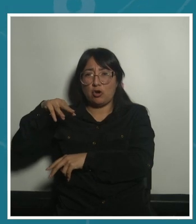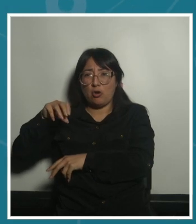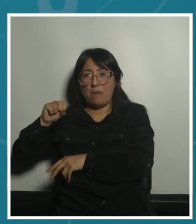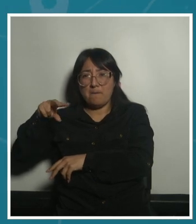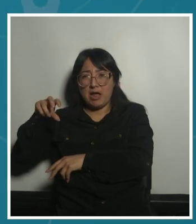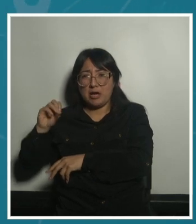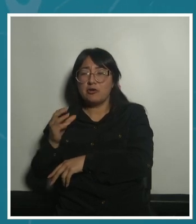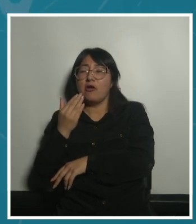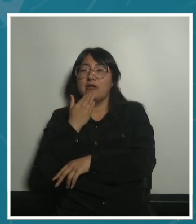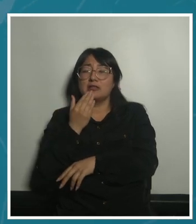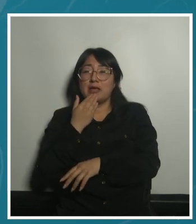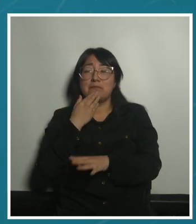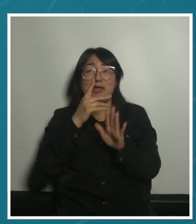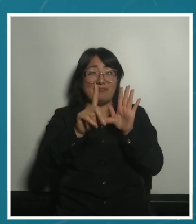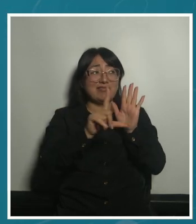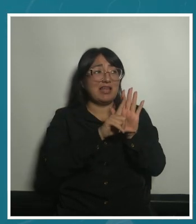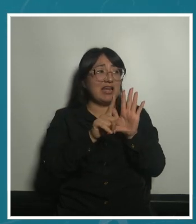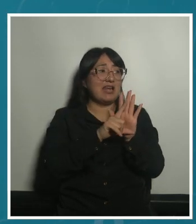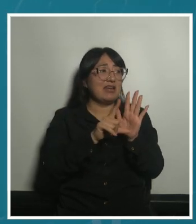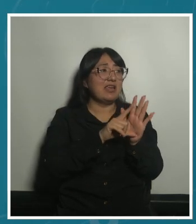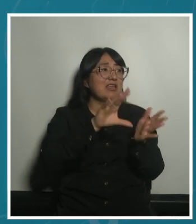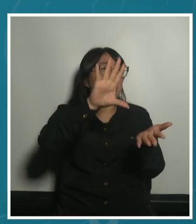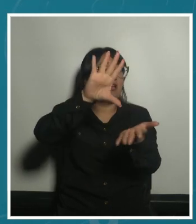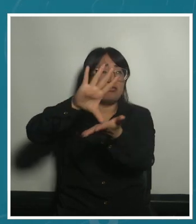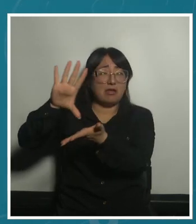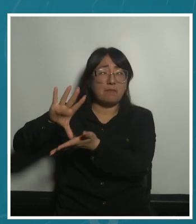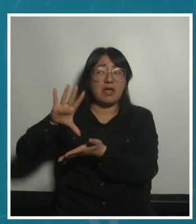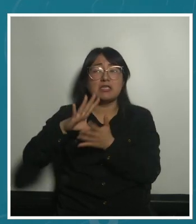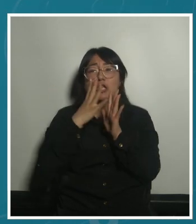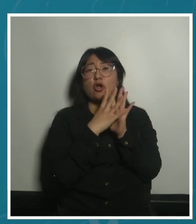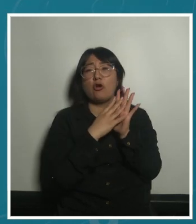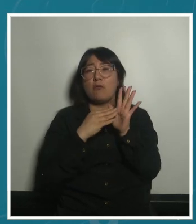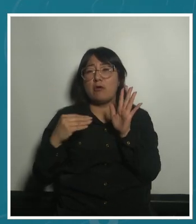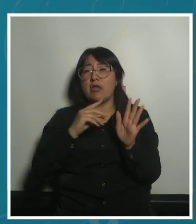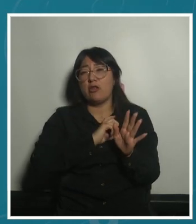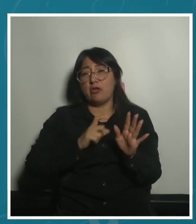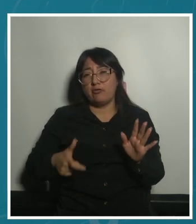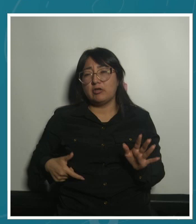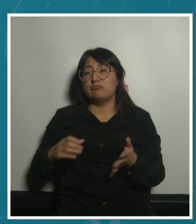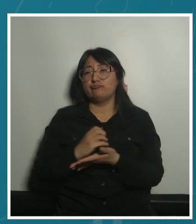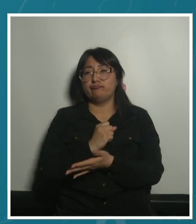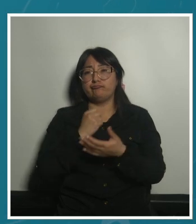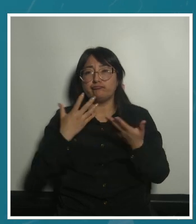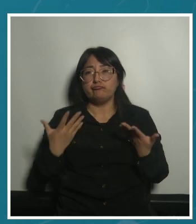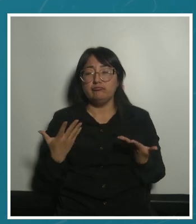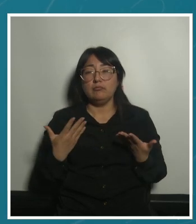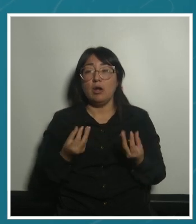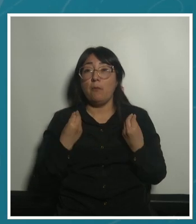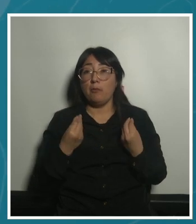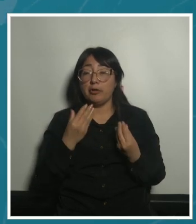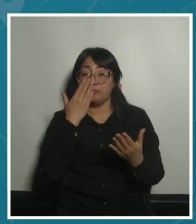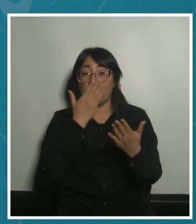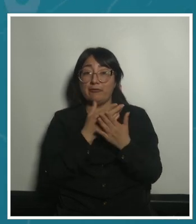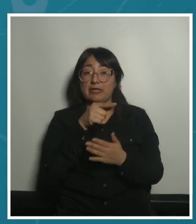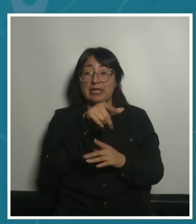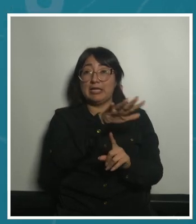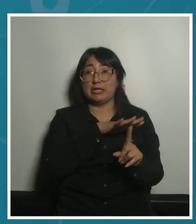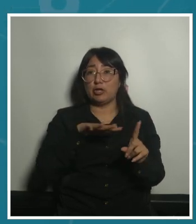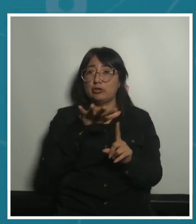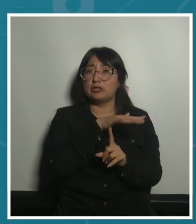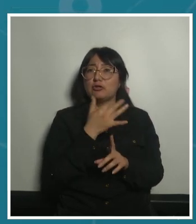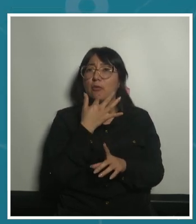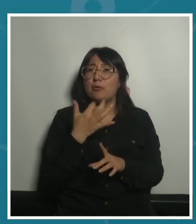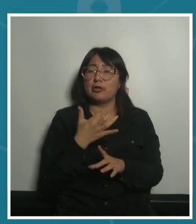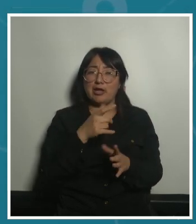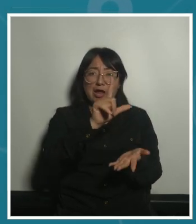mayor parte de las legislaciones de países con modelos de gobernanza exitosos. Y bueno, frente a este contexto, ¿por qué la